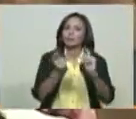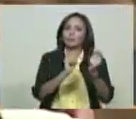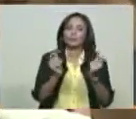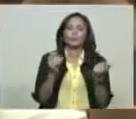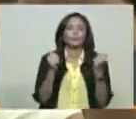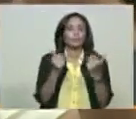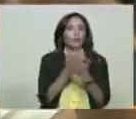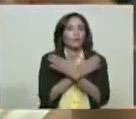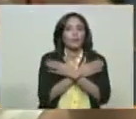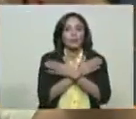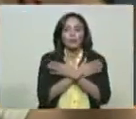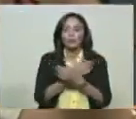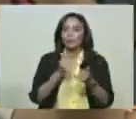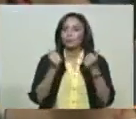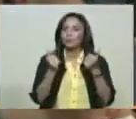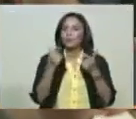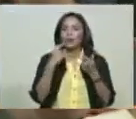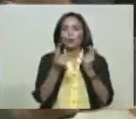felicito